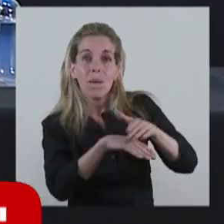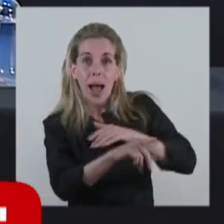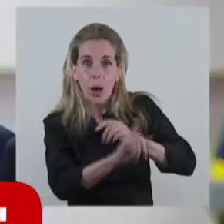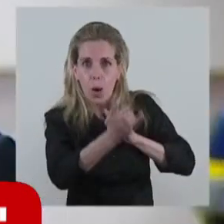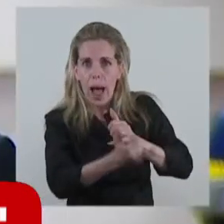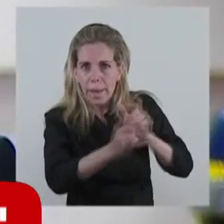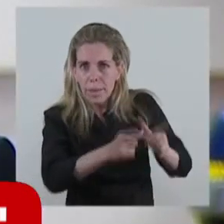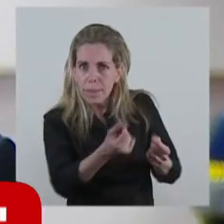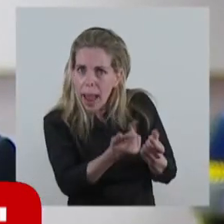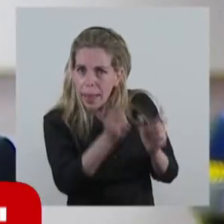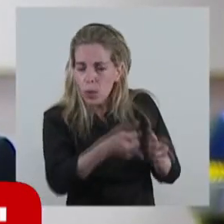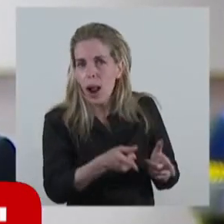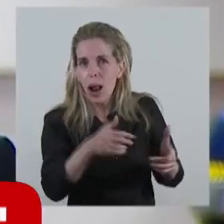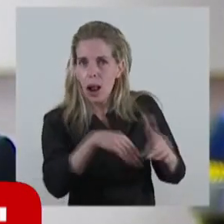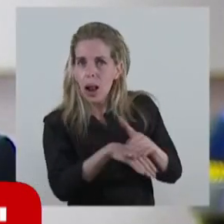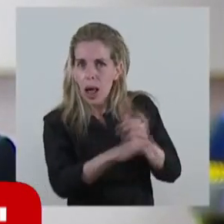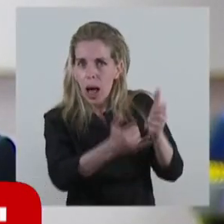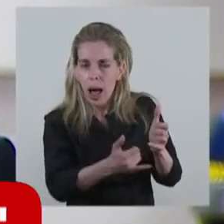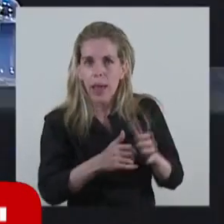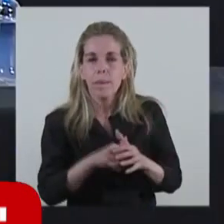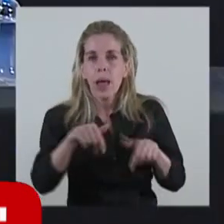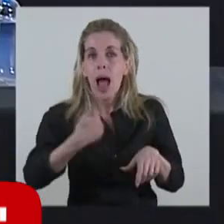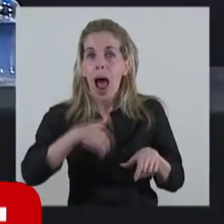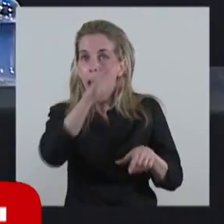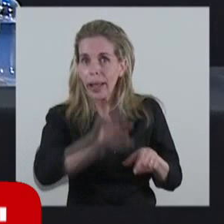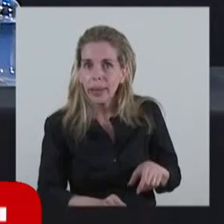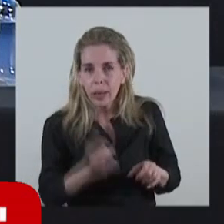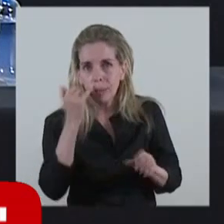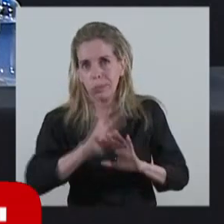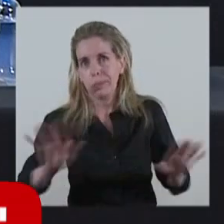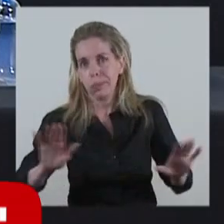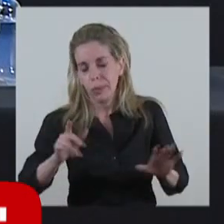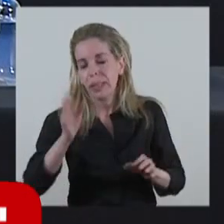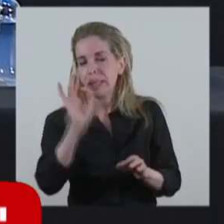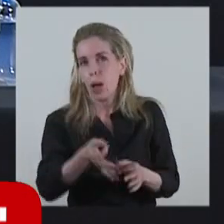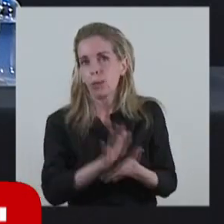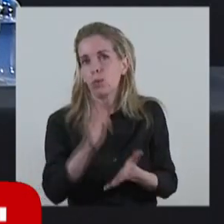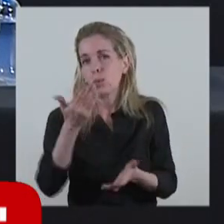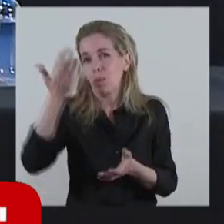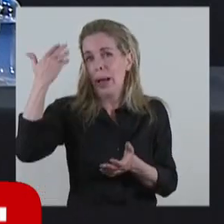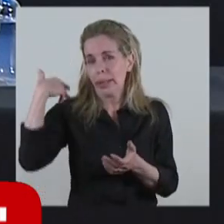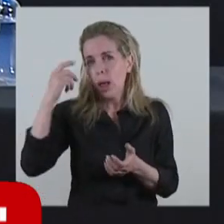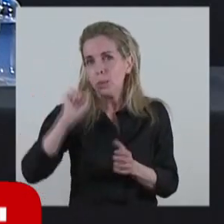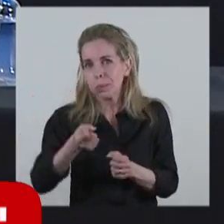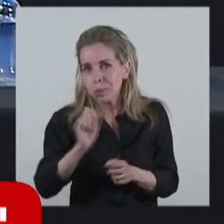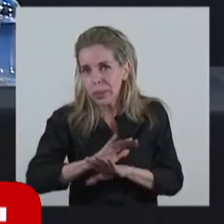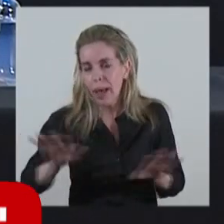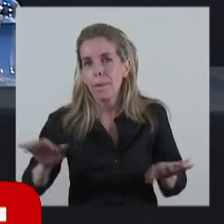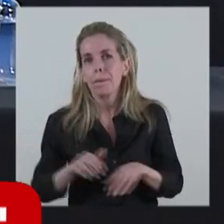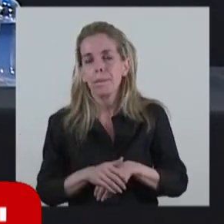robusto, bien robusto. Argentina ha aprendido lecciones del pasado y esto es algo que precede